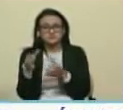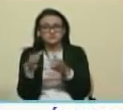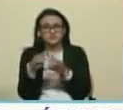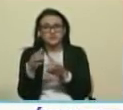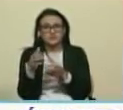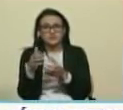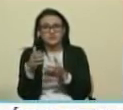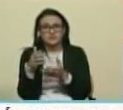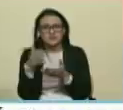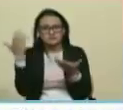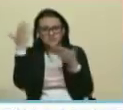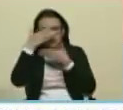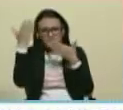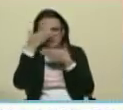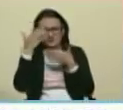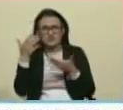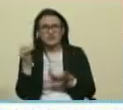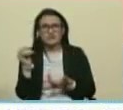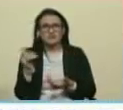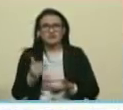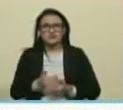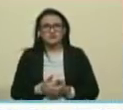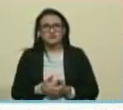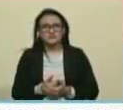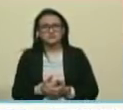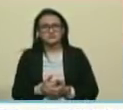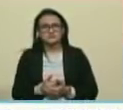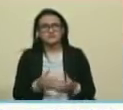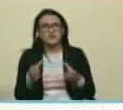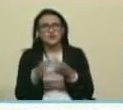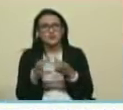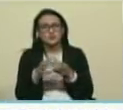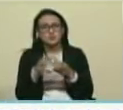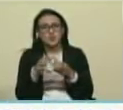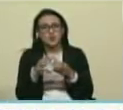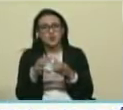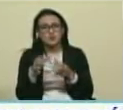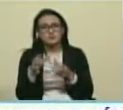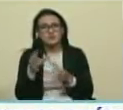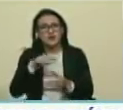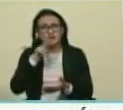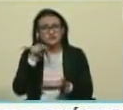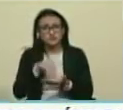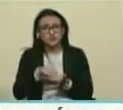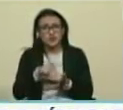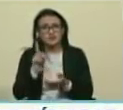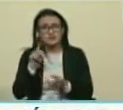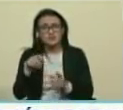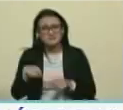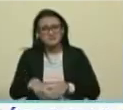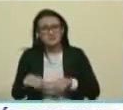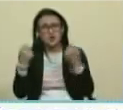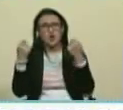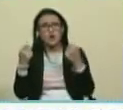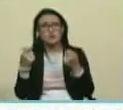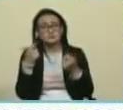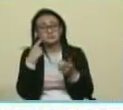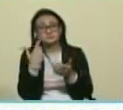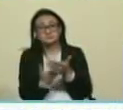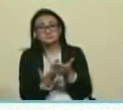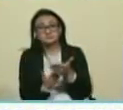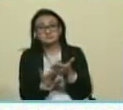se enseñorea en zonas de todo el territorio nacional y que además es agresivo en su